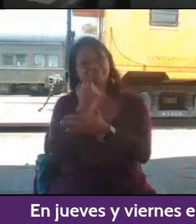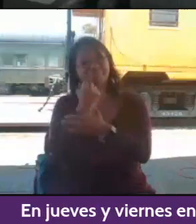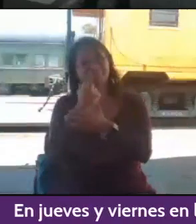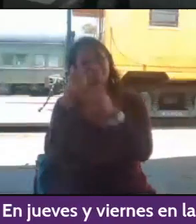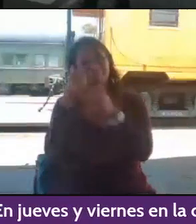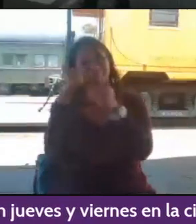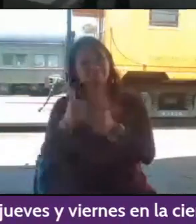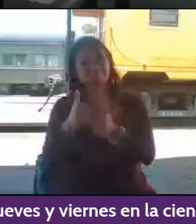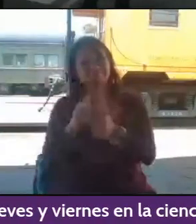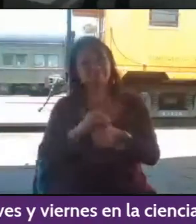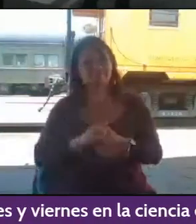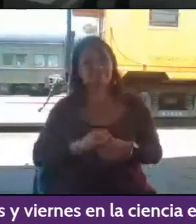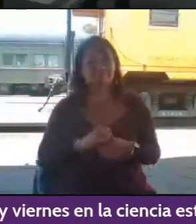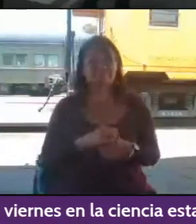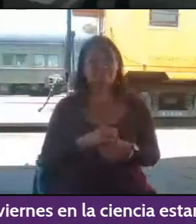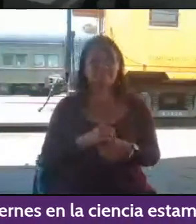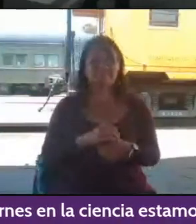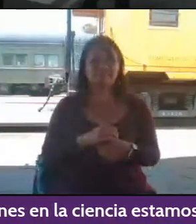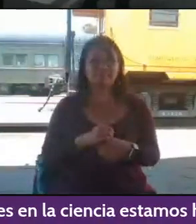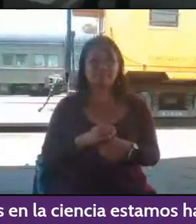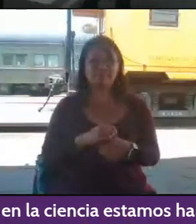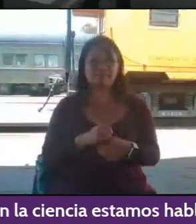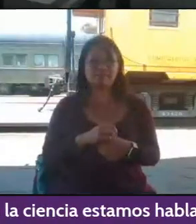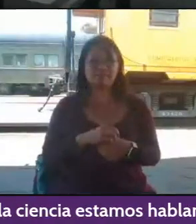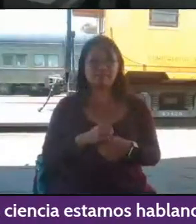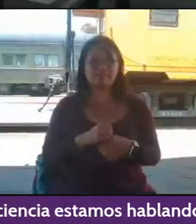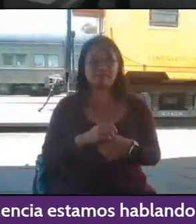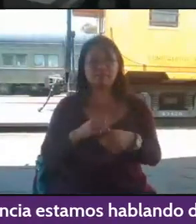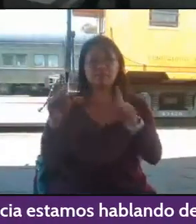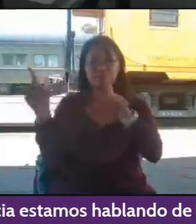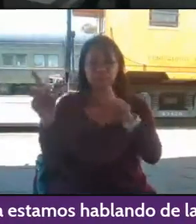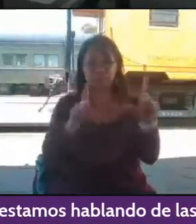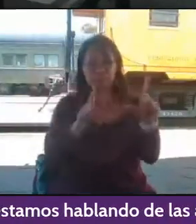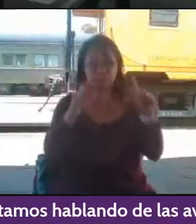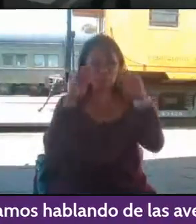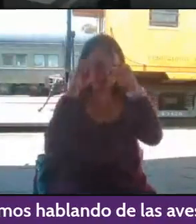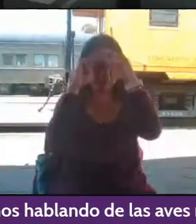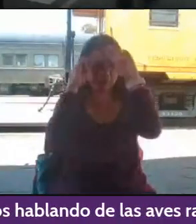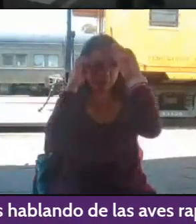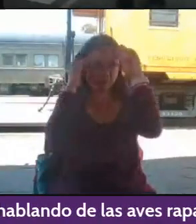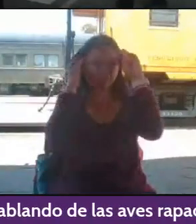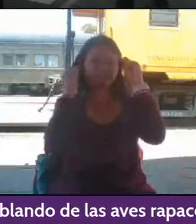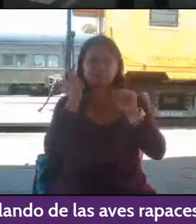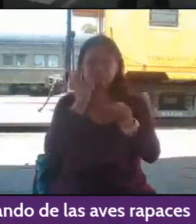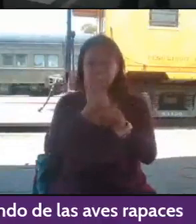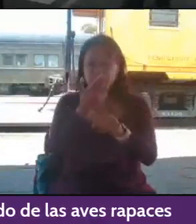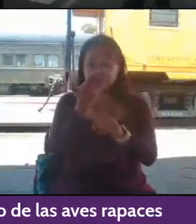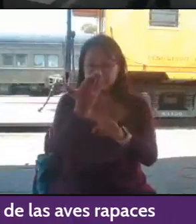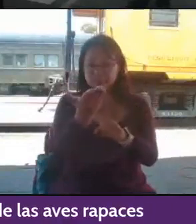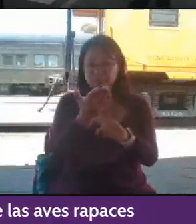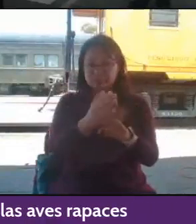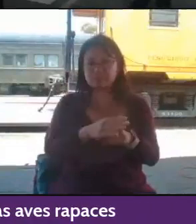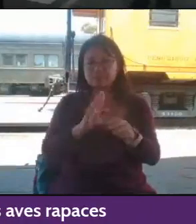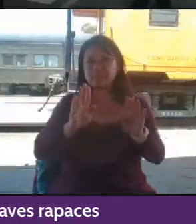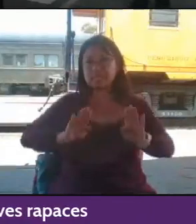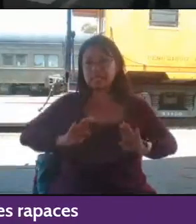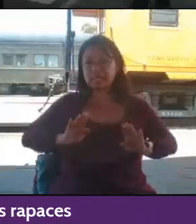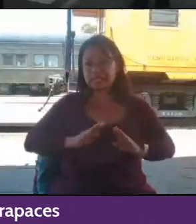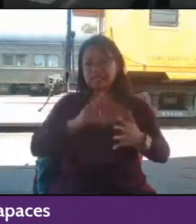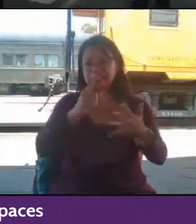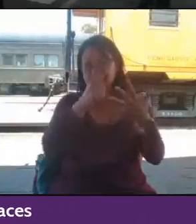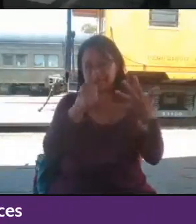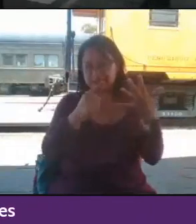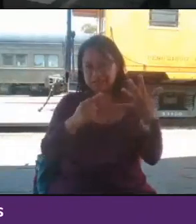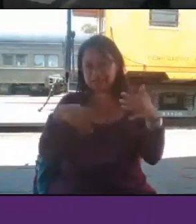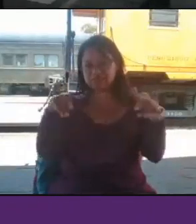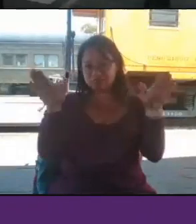ganó y la cavidad fue para él. Entonces, como pueden ver, una más por favor. Como pueden ver, las características de estas aves